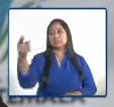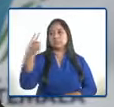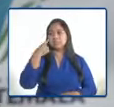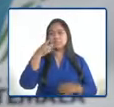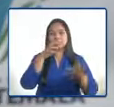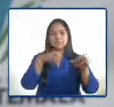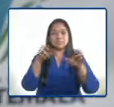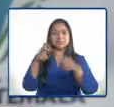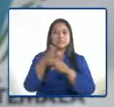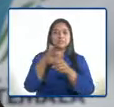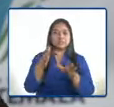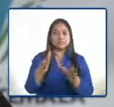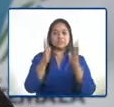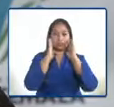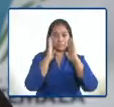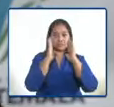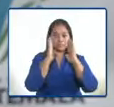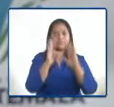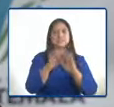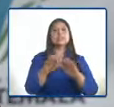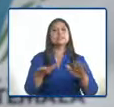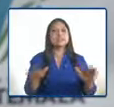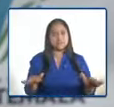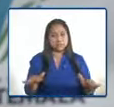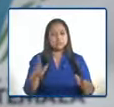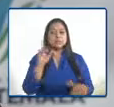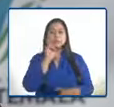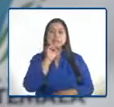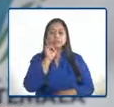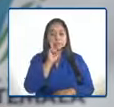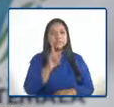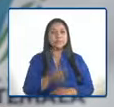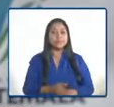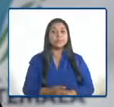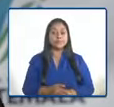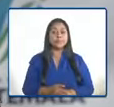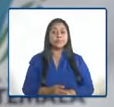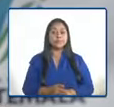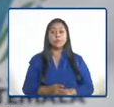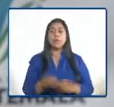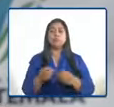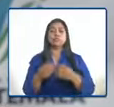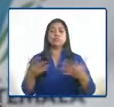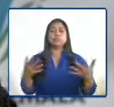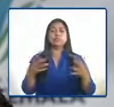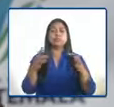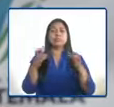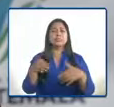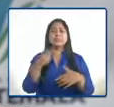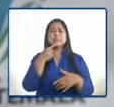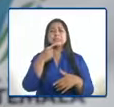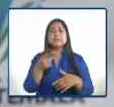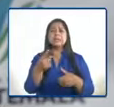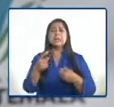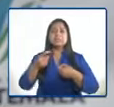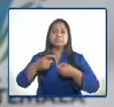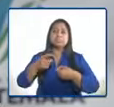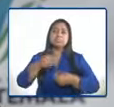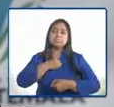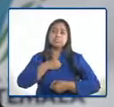a que le pongamos atención a la niñez y a la adolescencia. Hay muchas personas que sí se involucran,